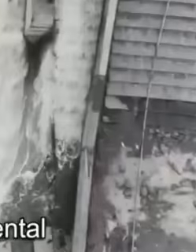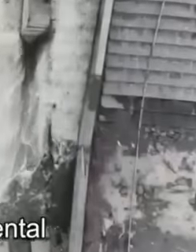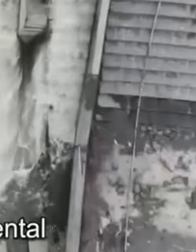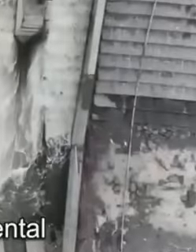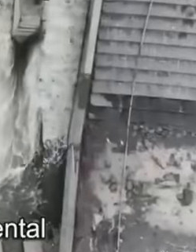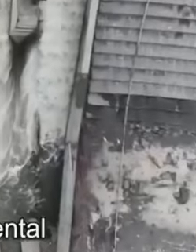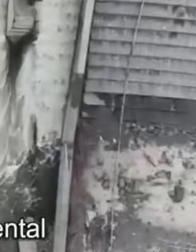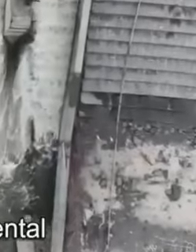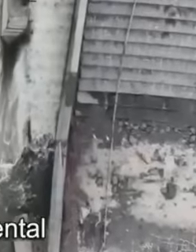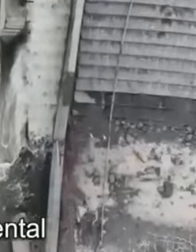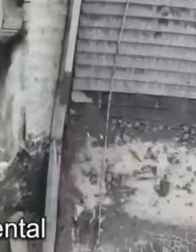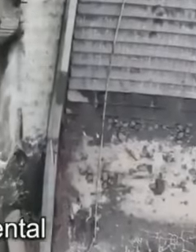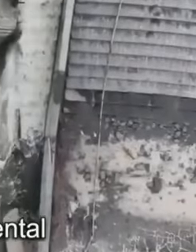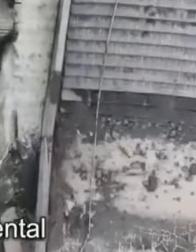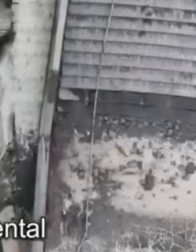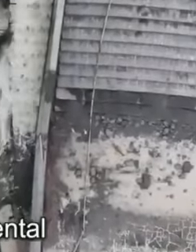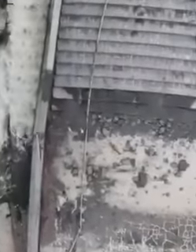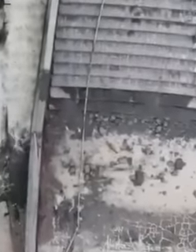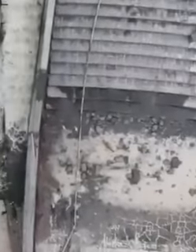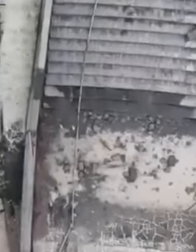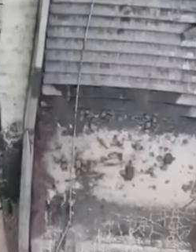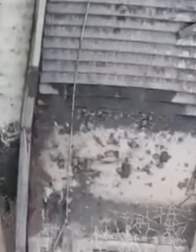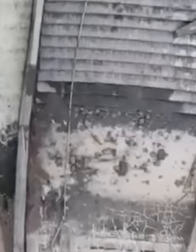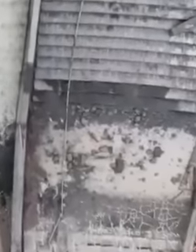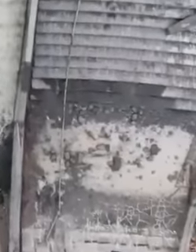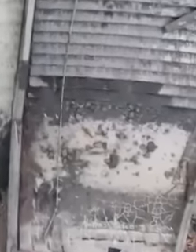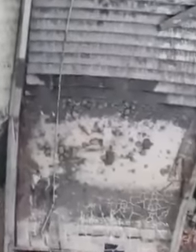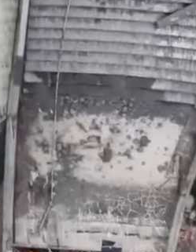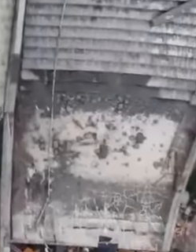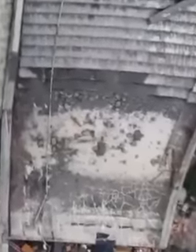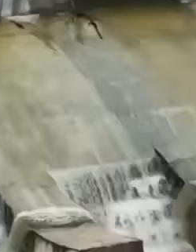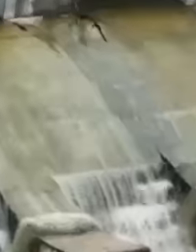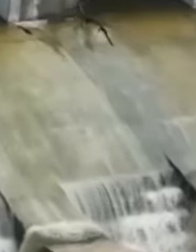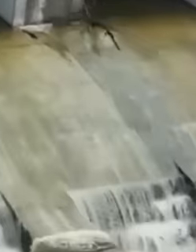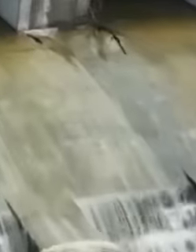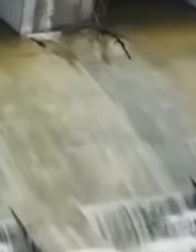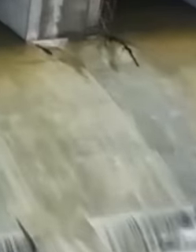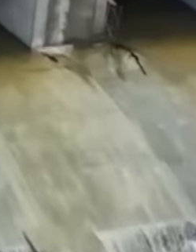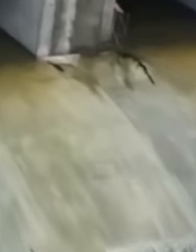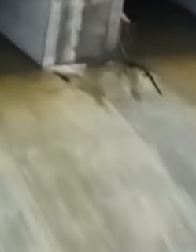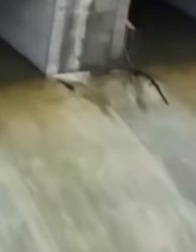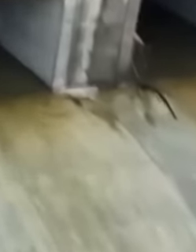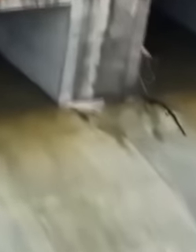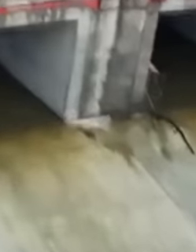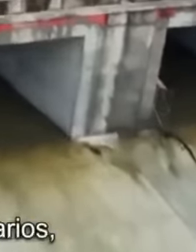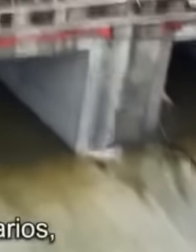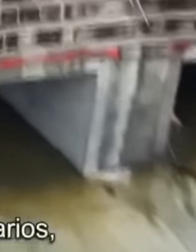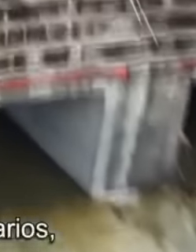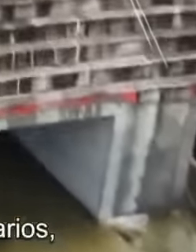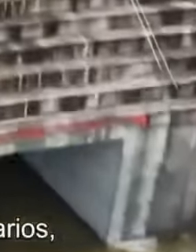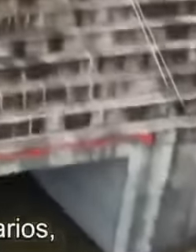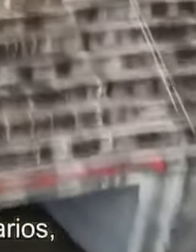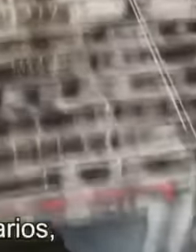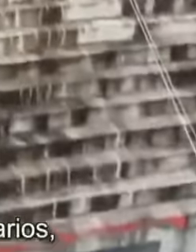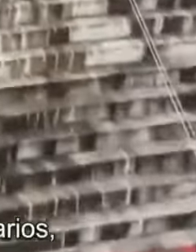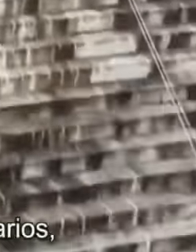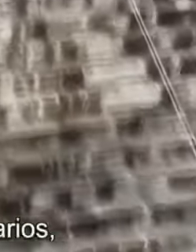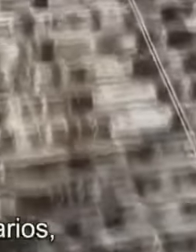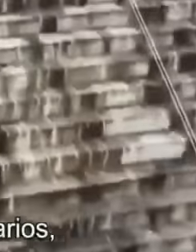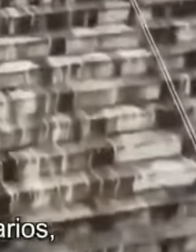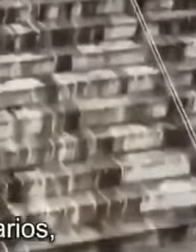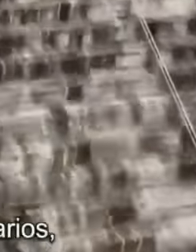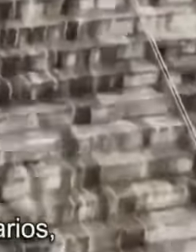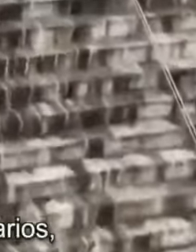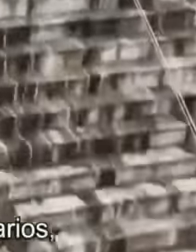Para el gobierno de México, un principio fundamental es que la palabra se cumple. Así ha ocurrido en esta administración en lo que se refiere a los